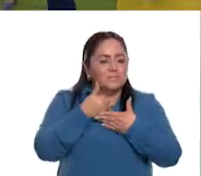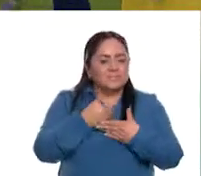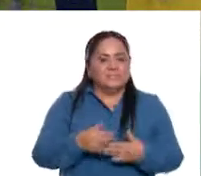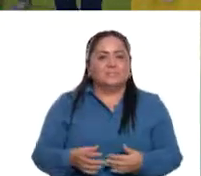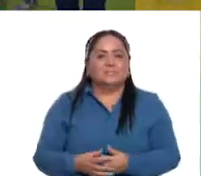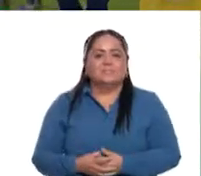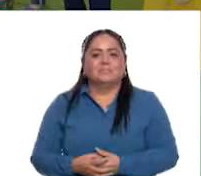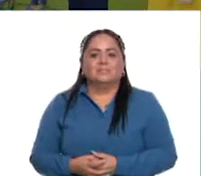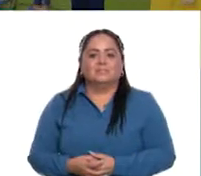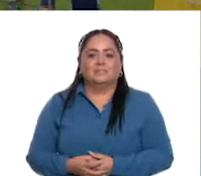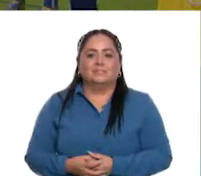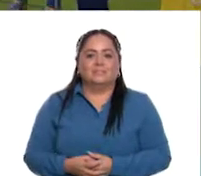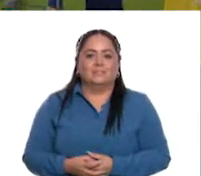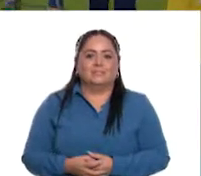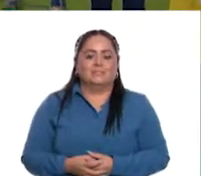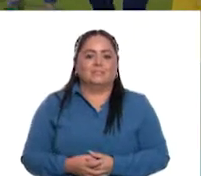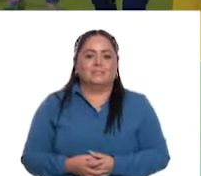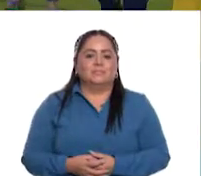mejor.